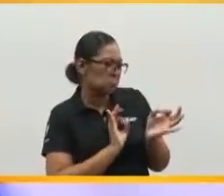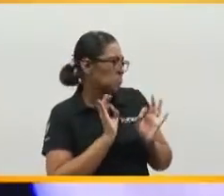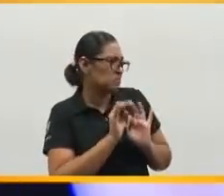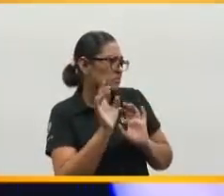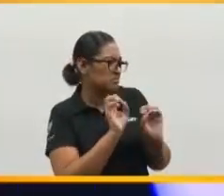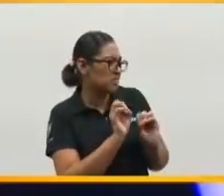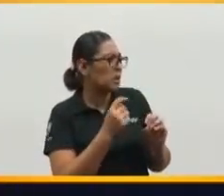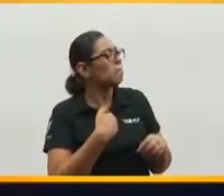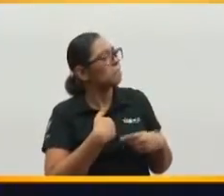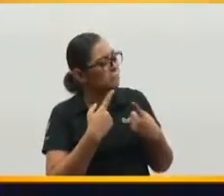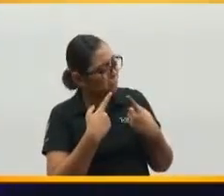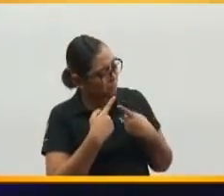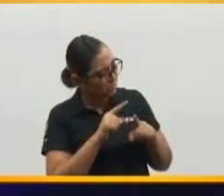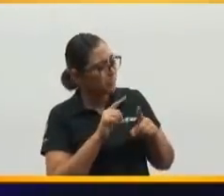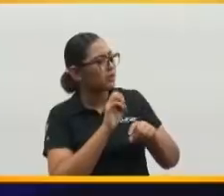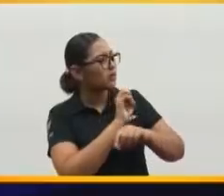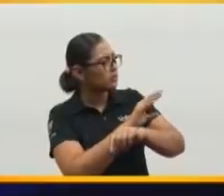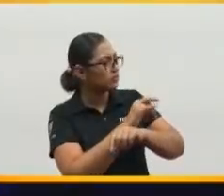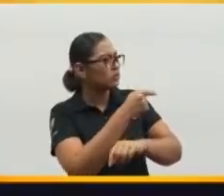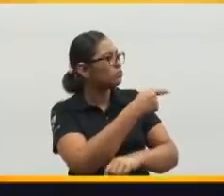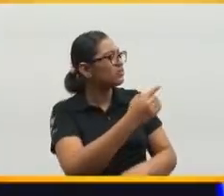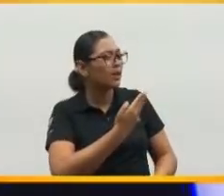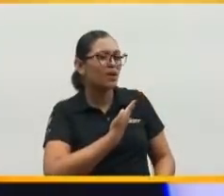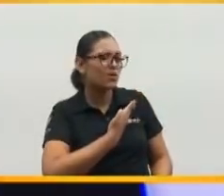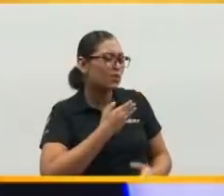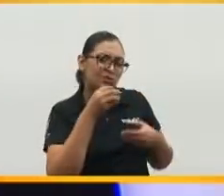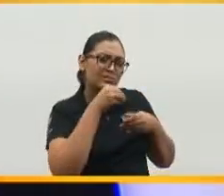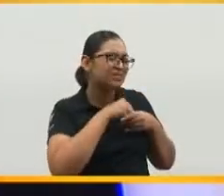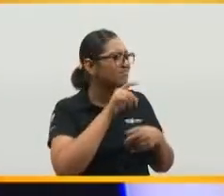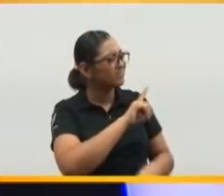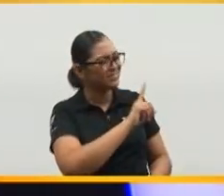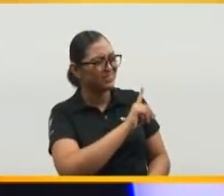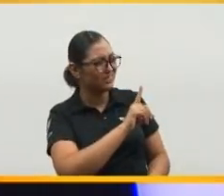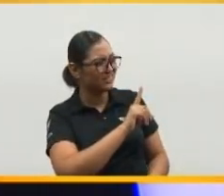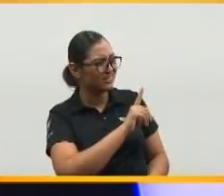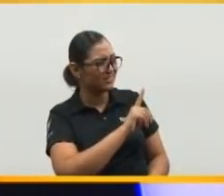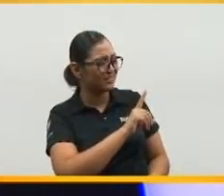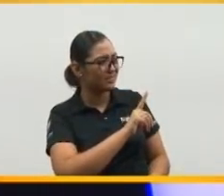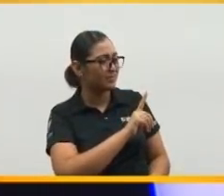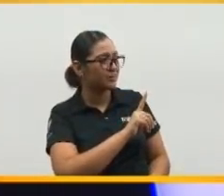corazón. No se culpe por lo que está pasando con su hijo.